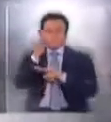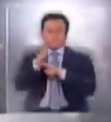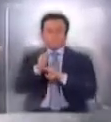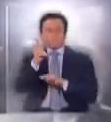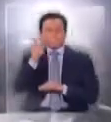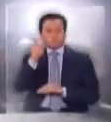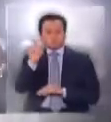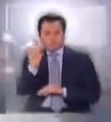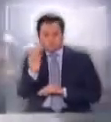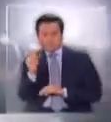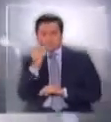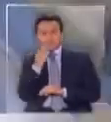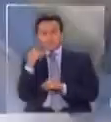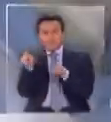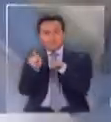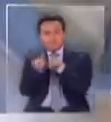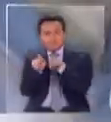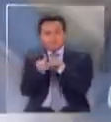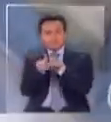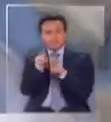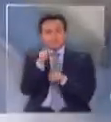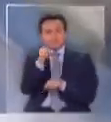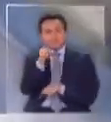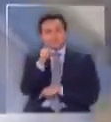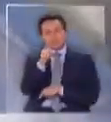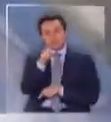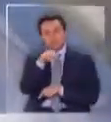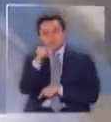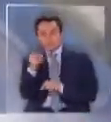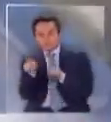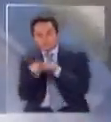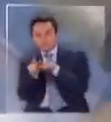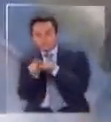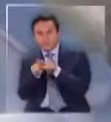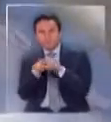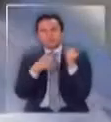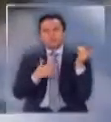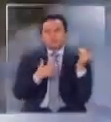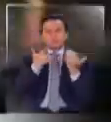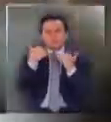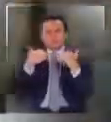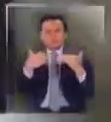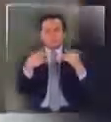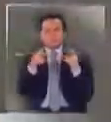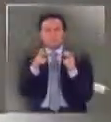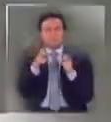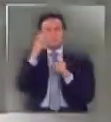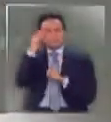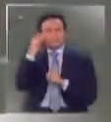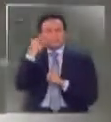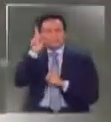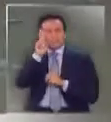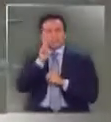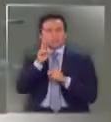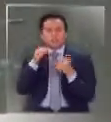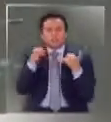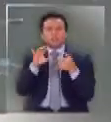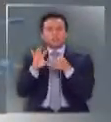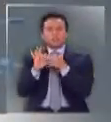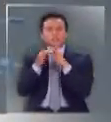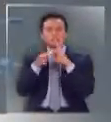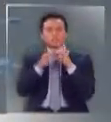kim jong hermana de kim jong-un a un concierto que ofreció una delegación de corea del norte durante los juegos olímpicos